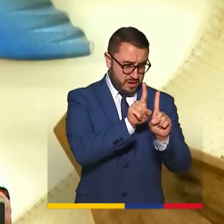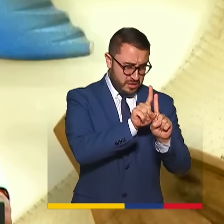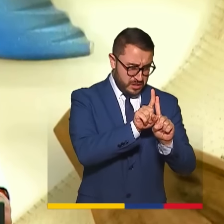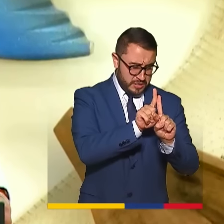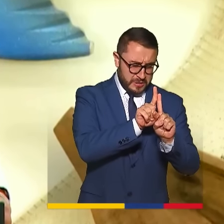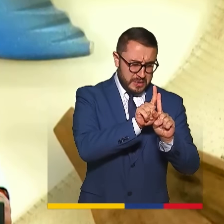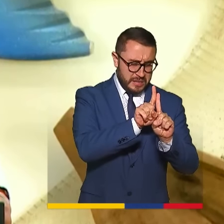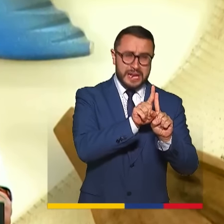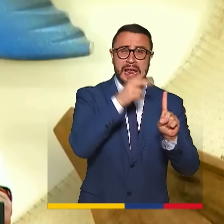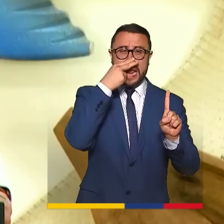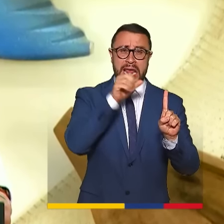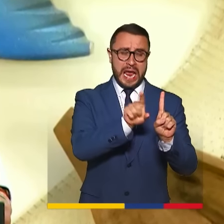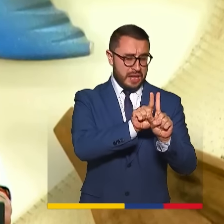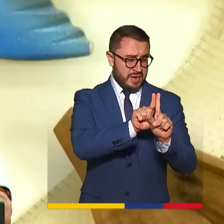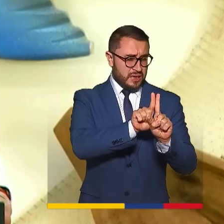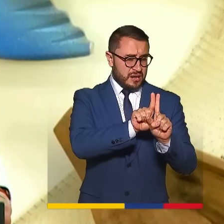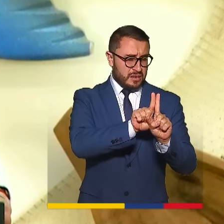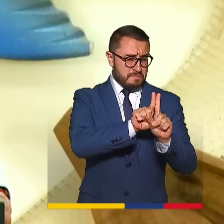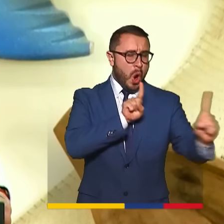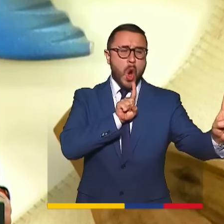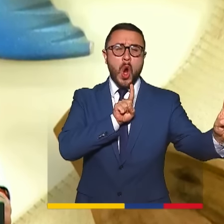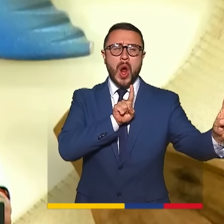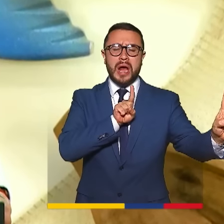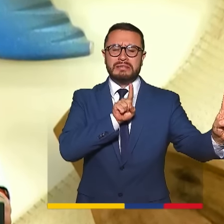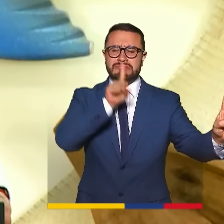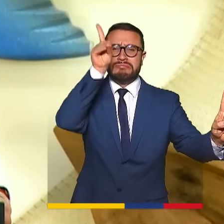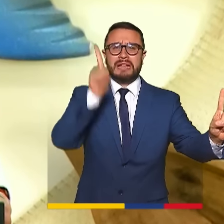sino de su hija.